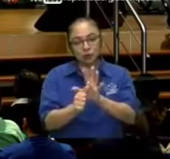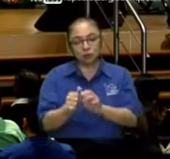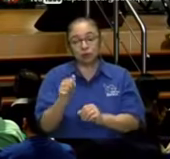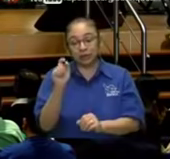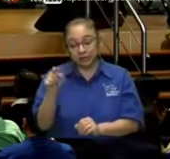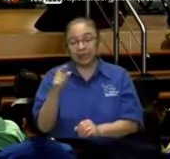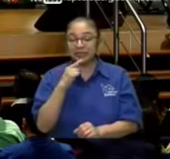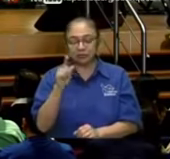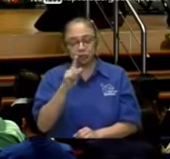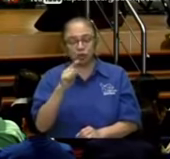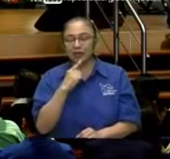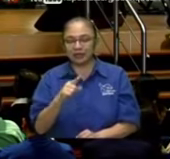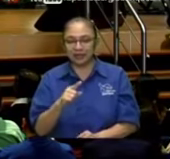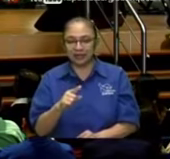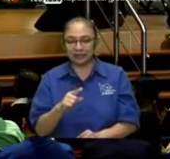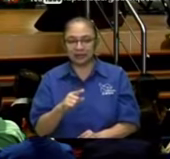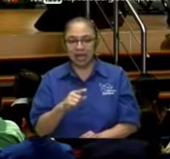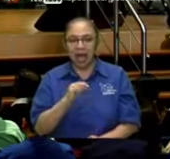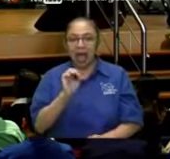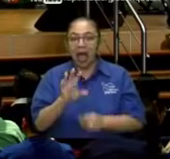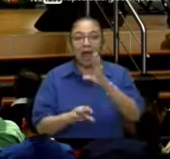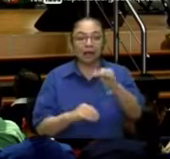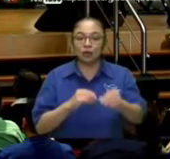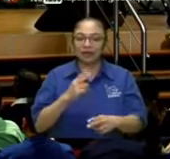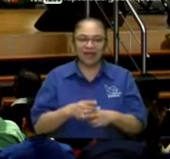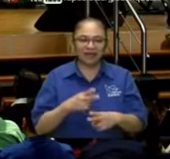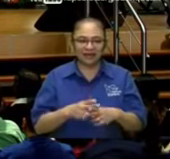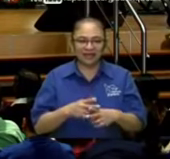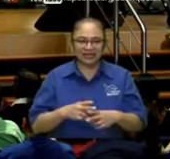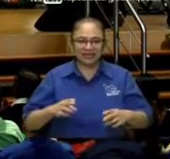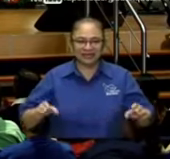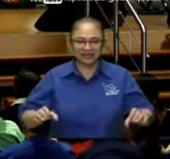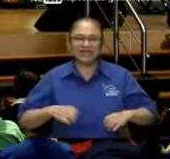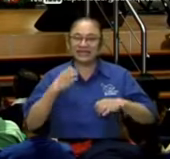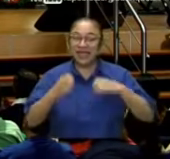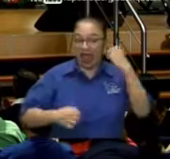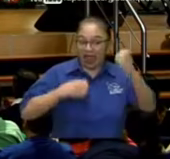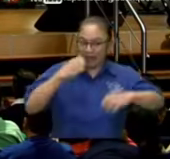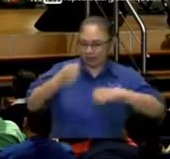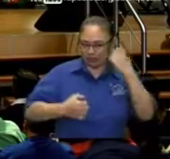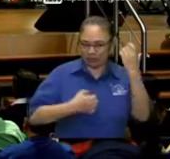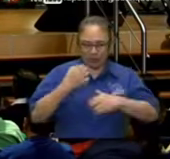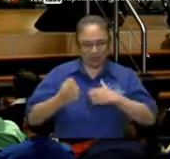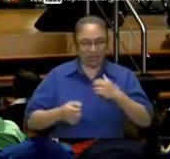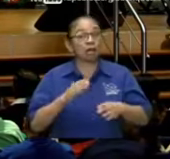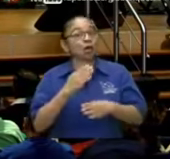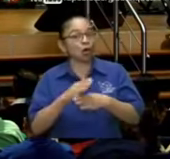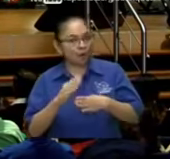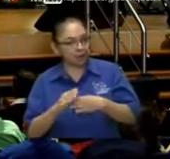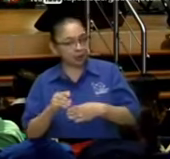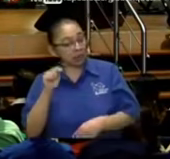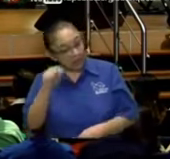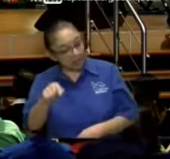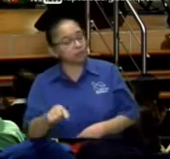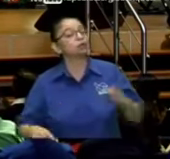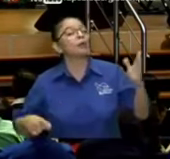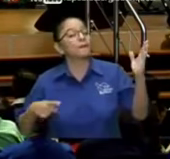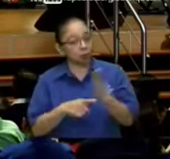Y entonces a ese se puede subir la emoción. El apóstol me dijo que no lo dijera, pero se lo voy a decir. un problema de autoridad.